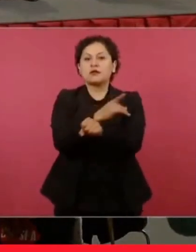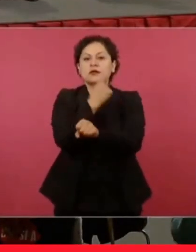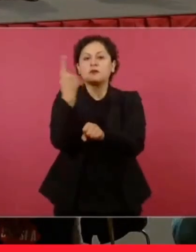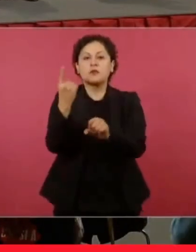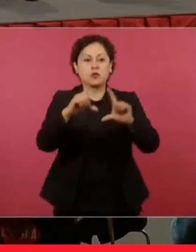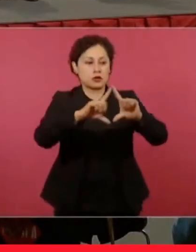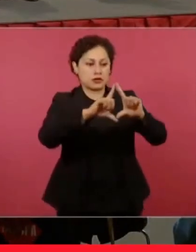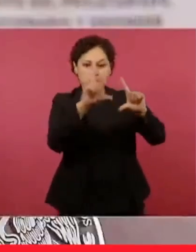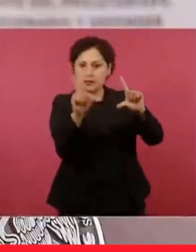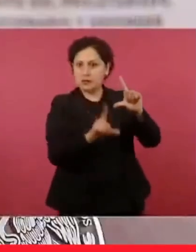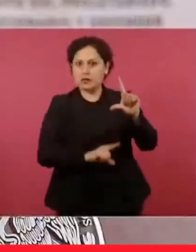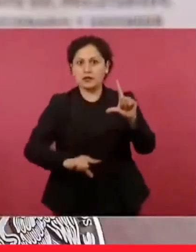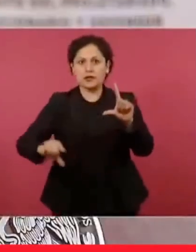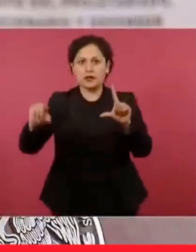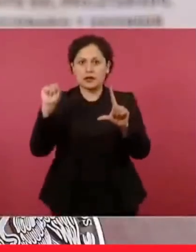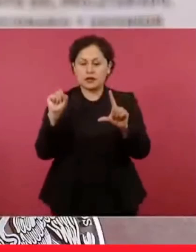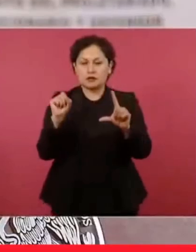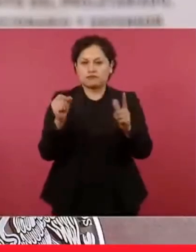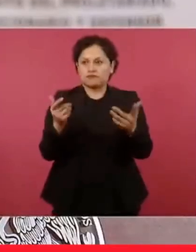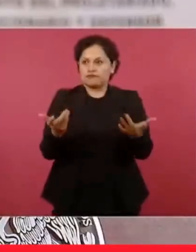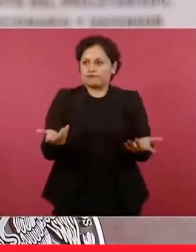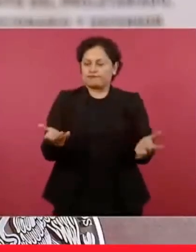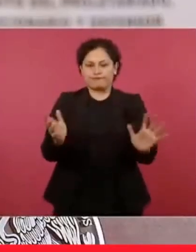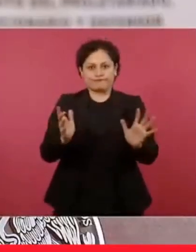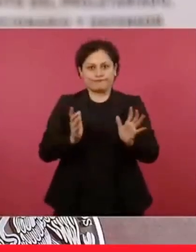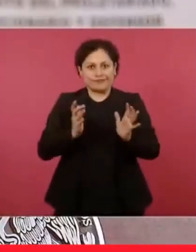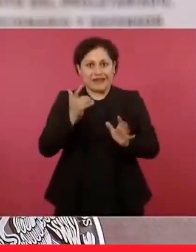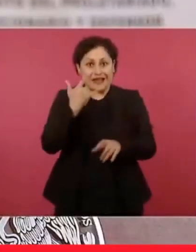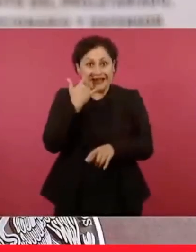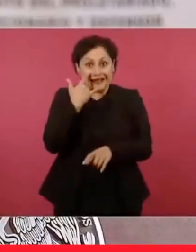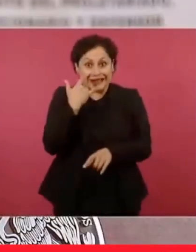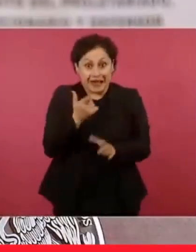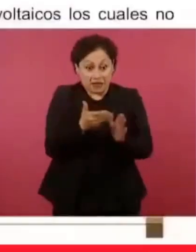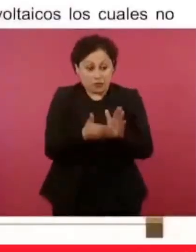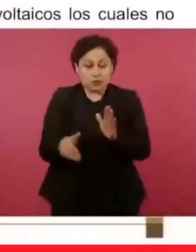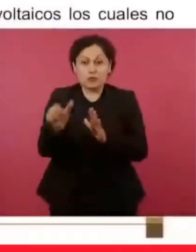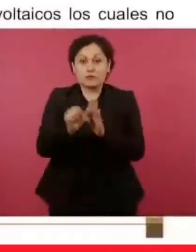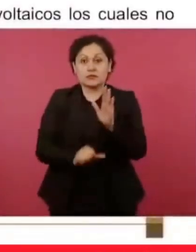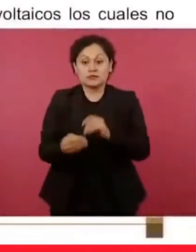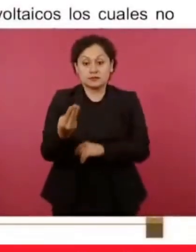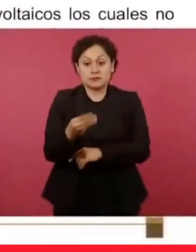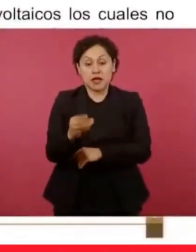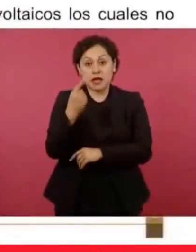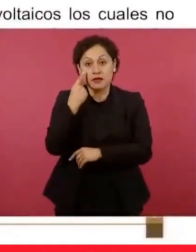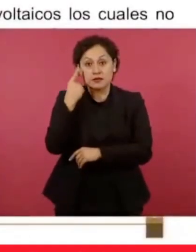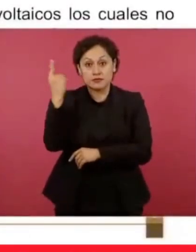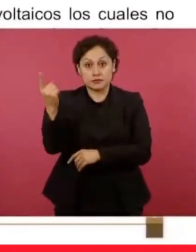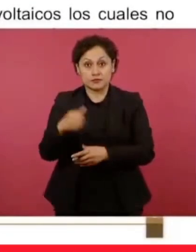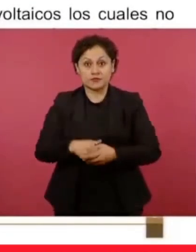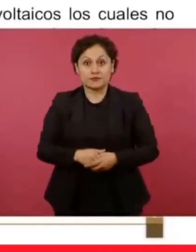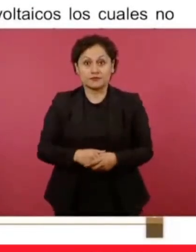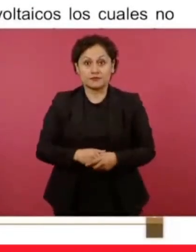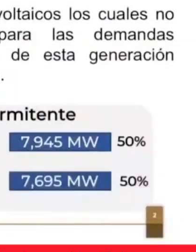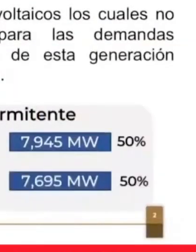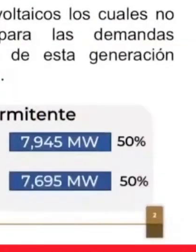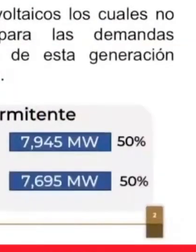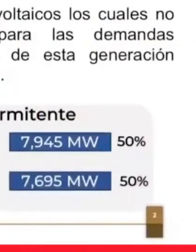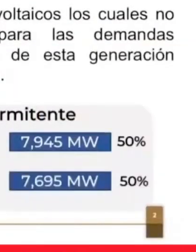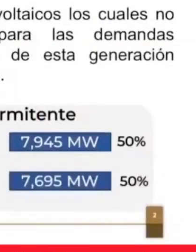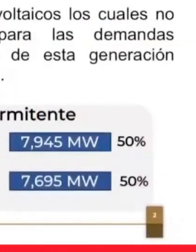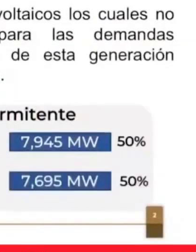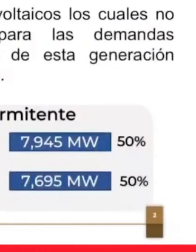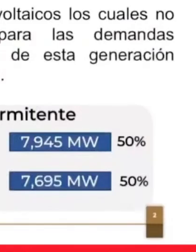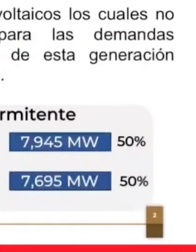forma extraordinaria y atípica en estos días de mayo ha alcanzado valores cercanos a los 50,000